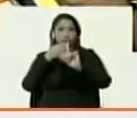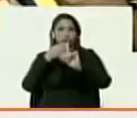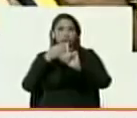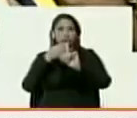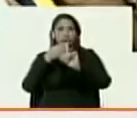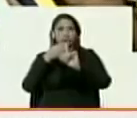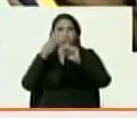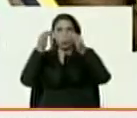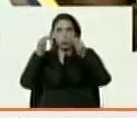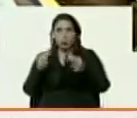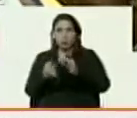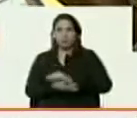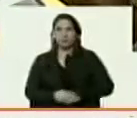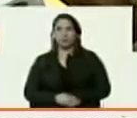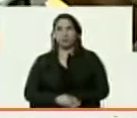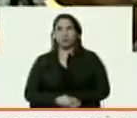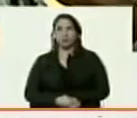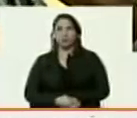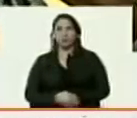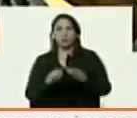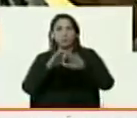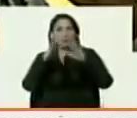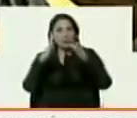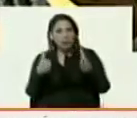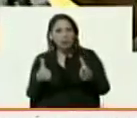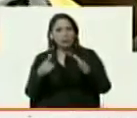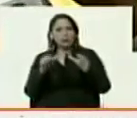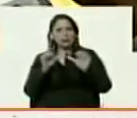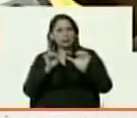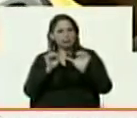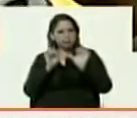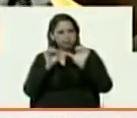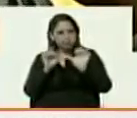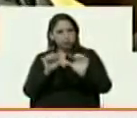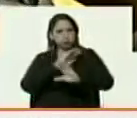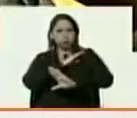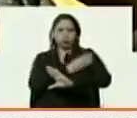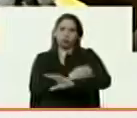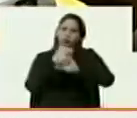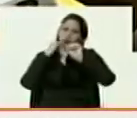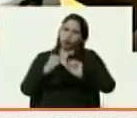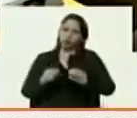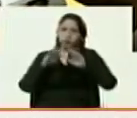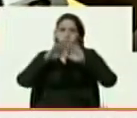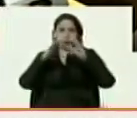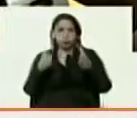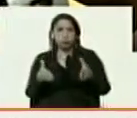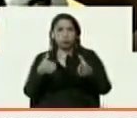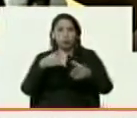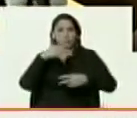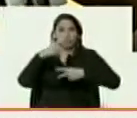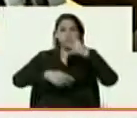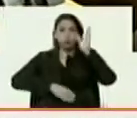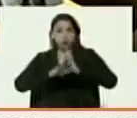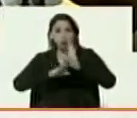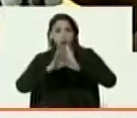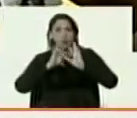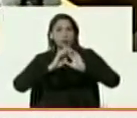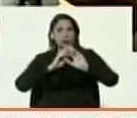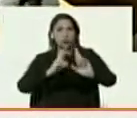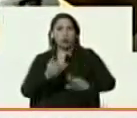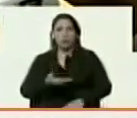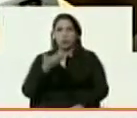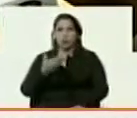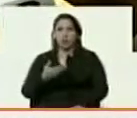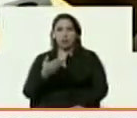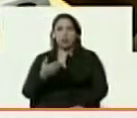efectivamente la mesa se sostenga, la mesa se fortalezca, produzca resultados importantes, que es la expectativa